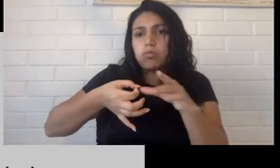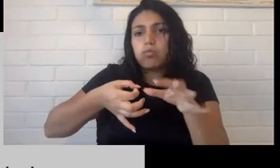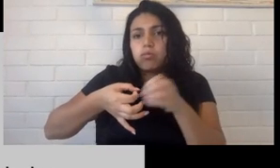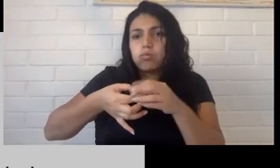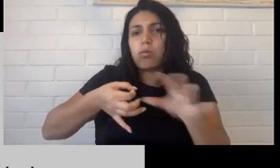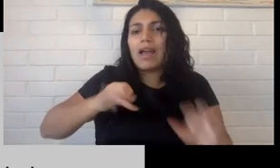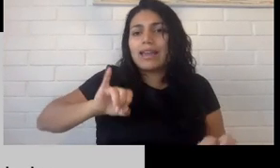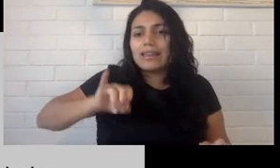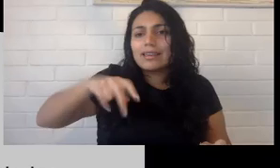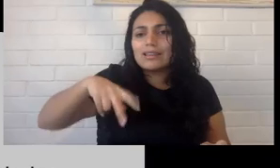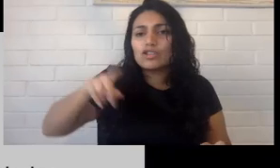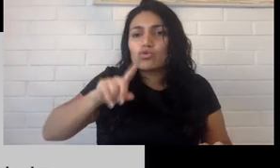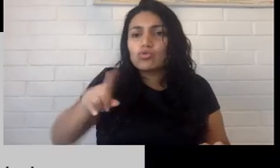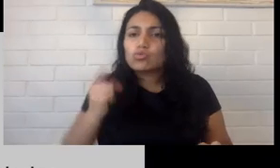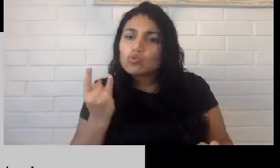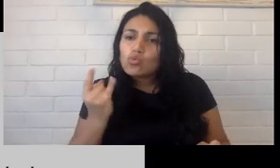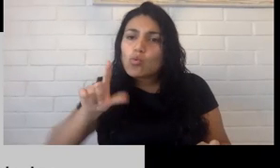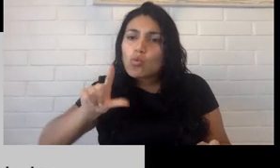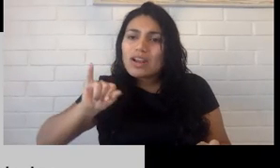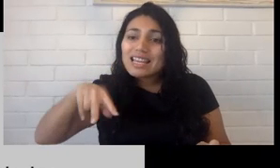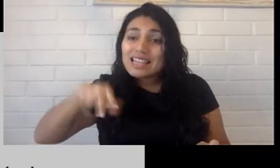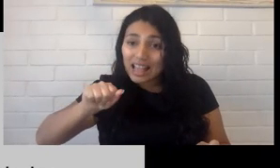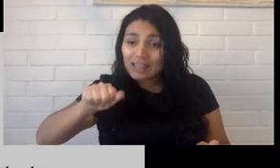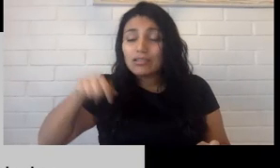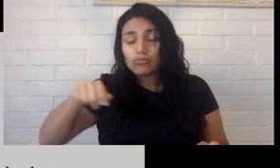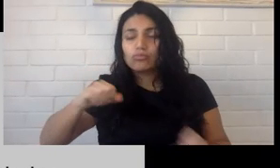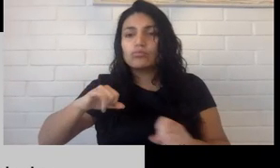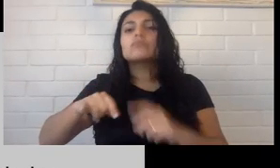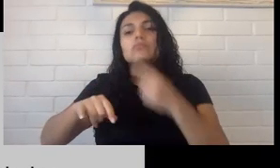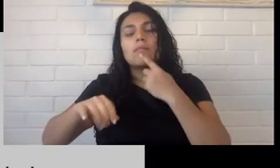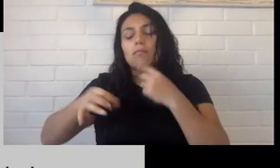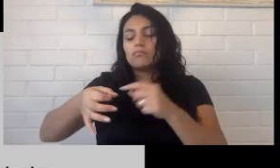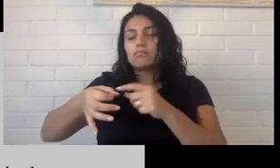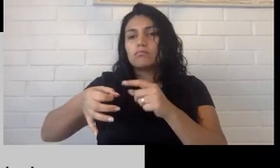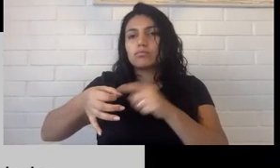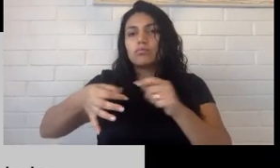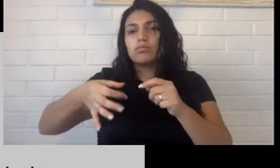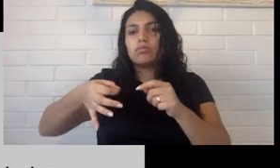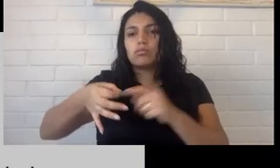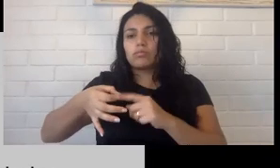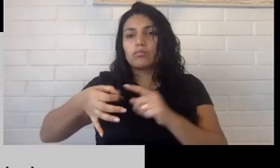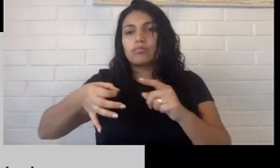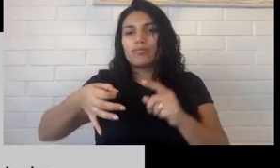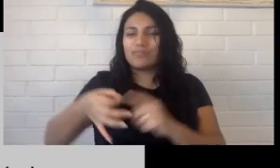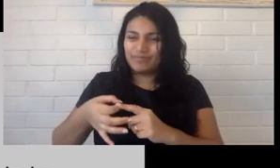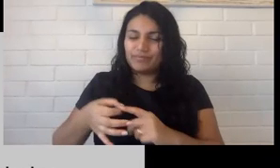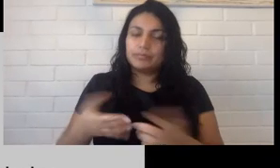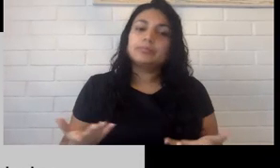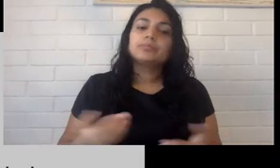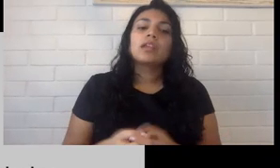excitables. Establecer el rol que tiene la separación de cargas positivas y negativas.